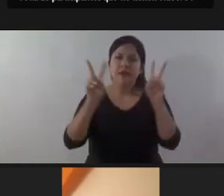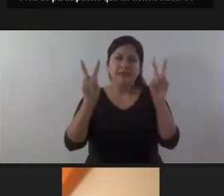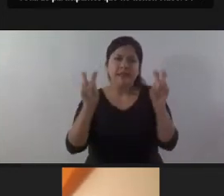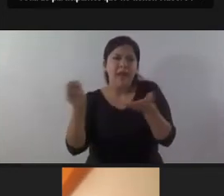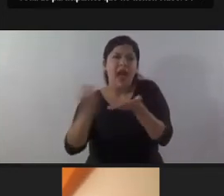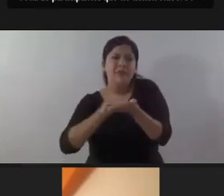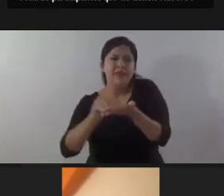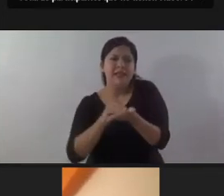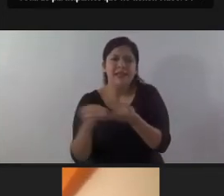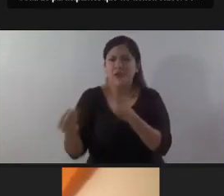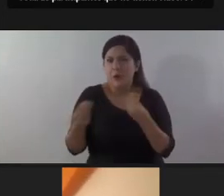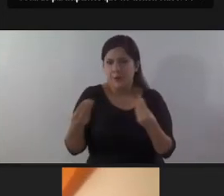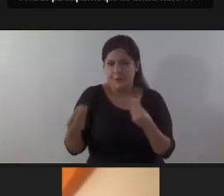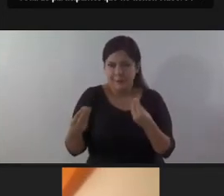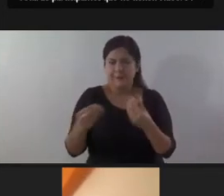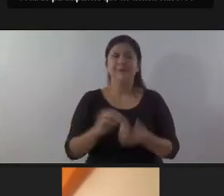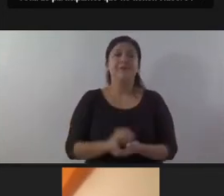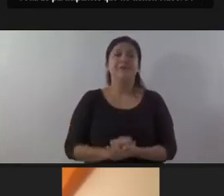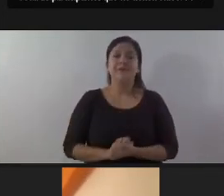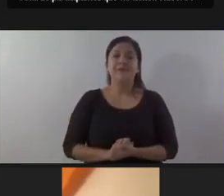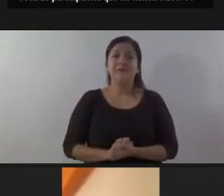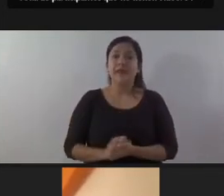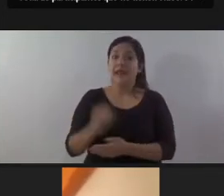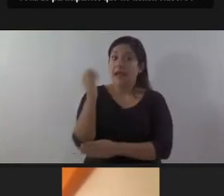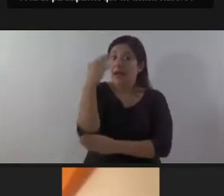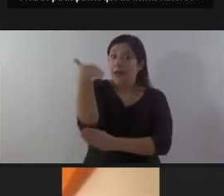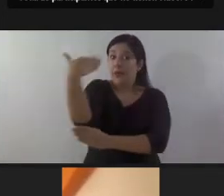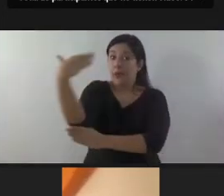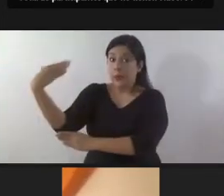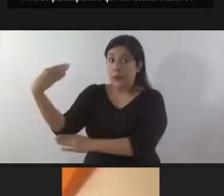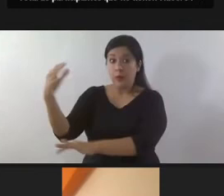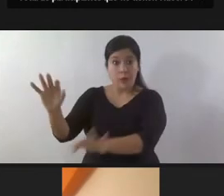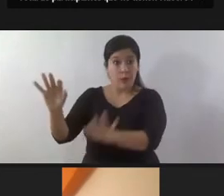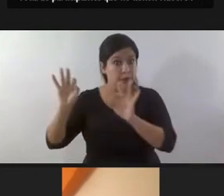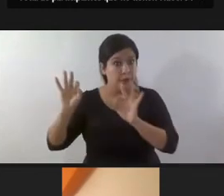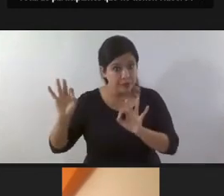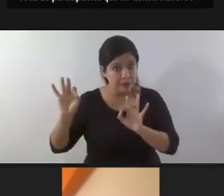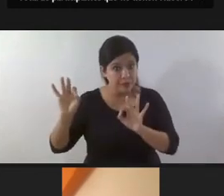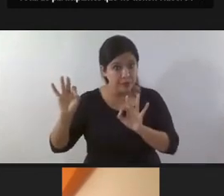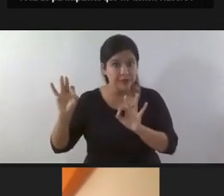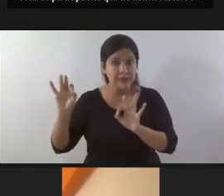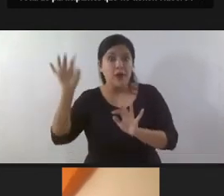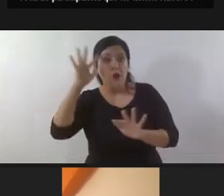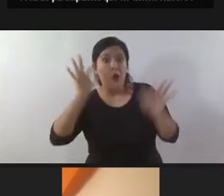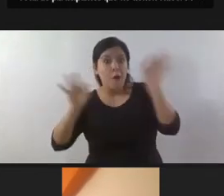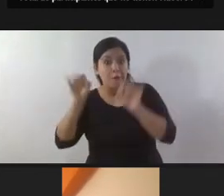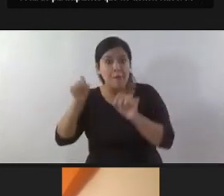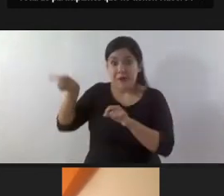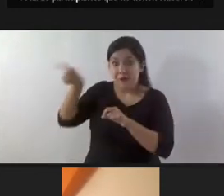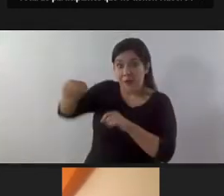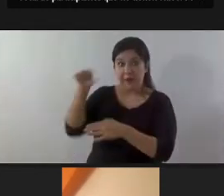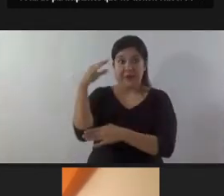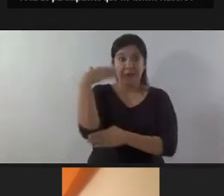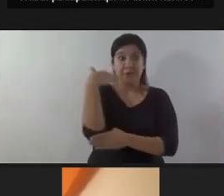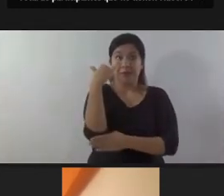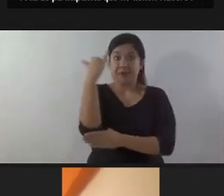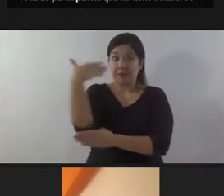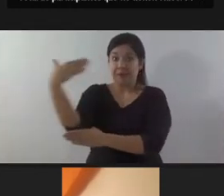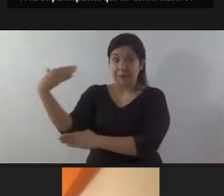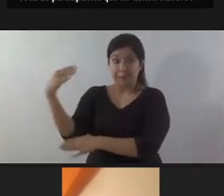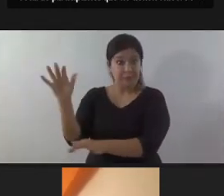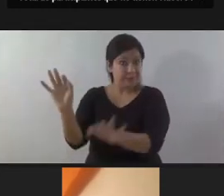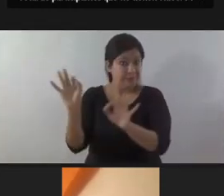administrativa del seminario. Los panelistas ya expusieron sus puntos de vista y sus miradas. La idea es